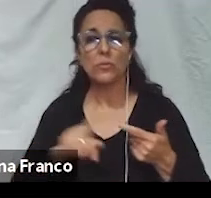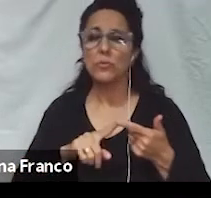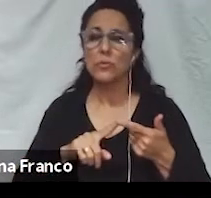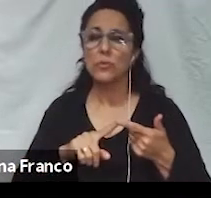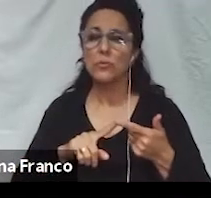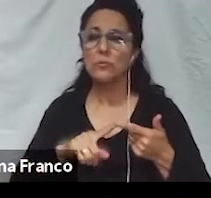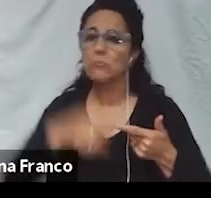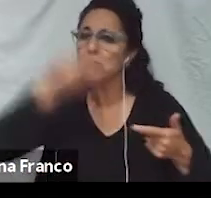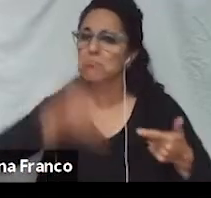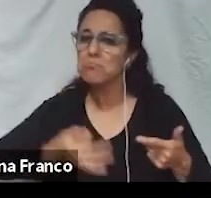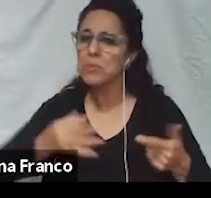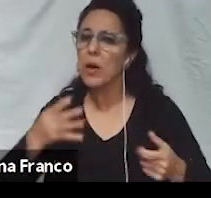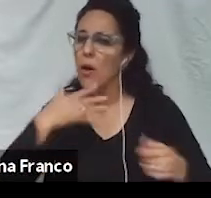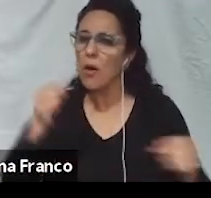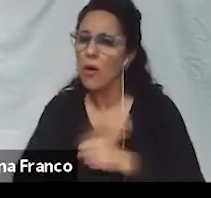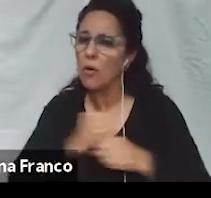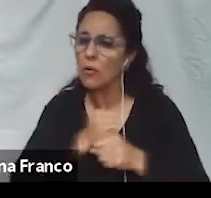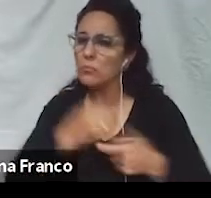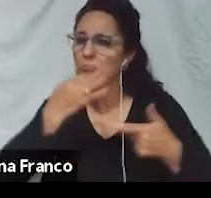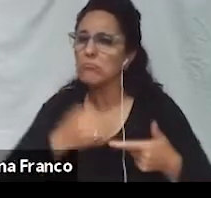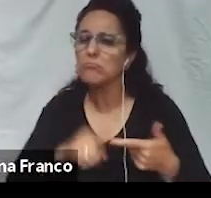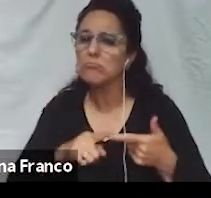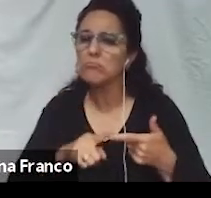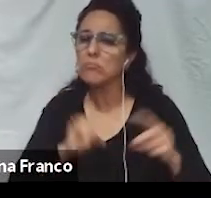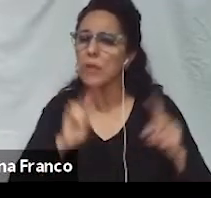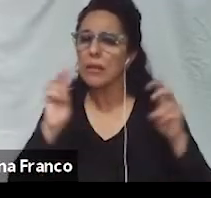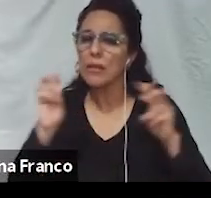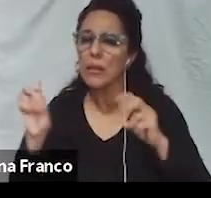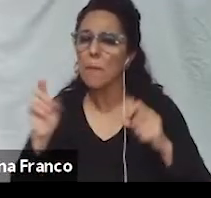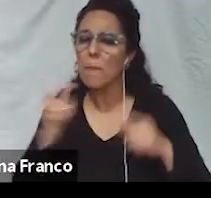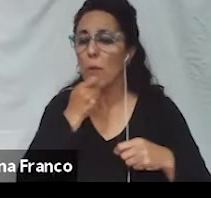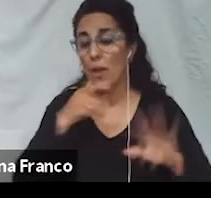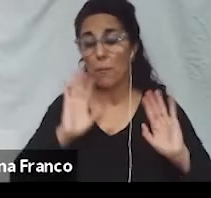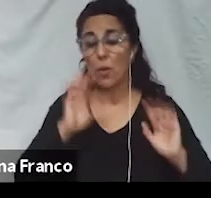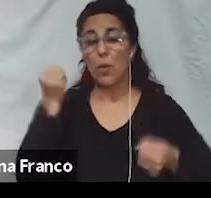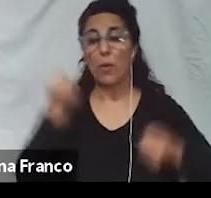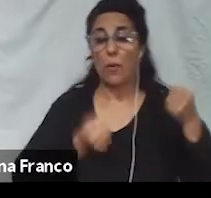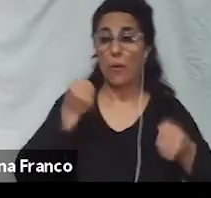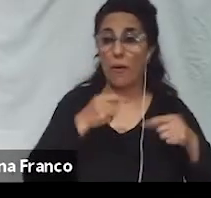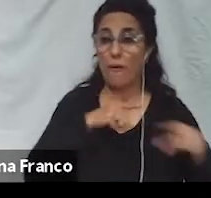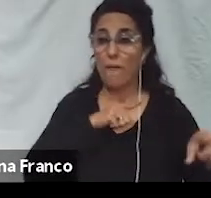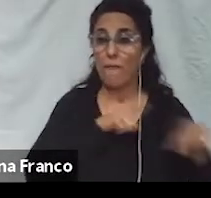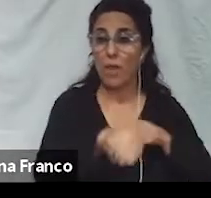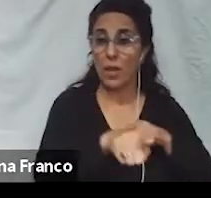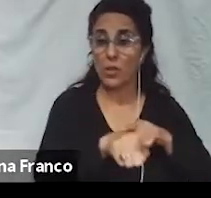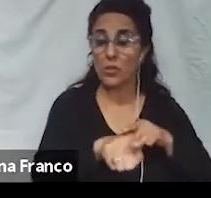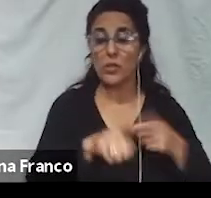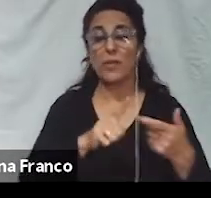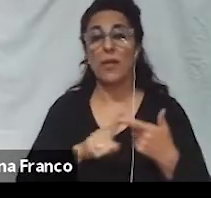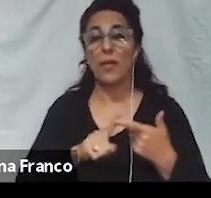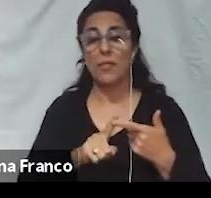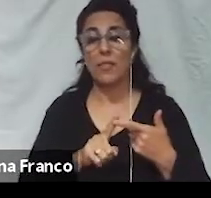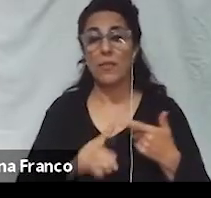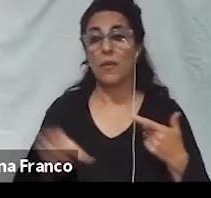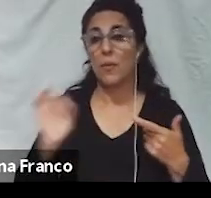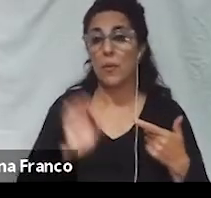de optimización de diferentes temas. Por ejemplo, si tienen un vehículo, lo someten a testings de velocidad,